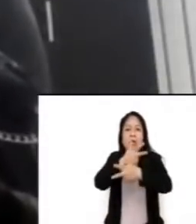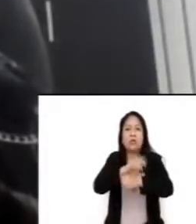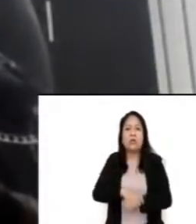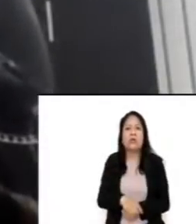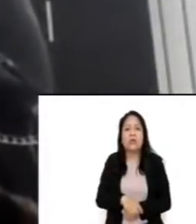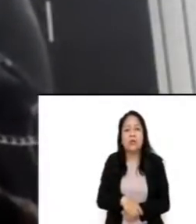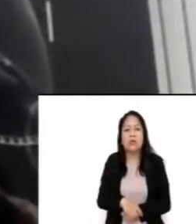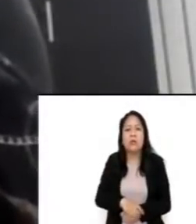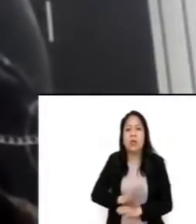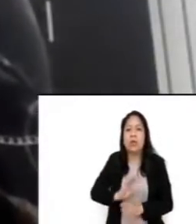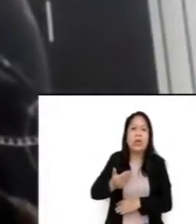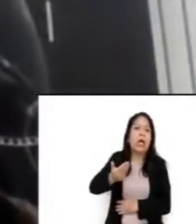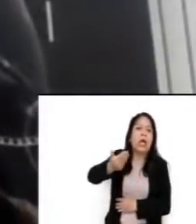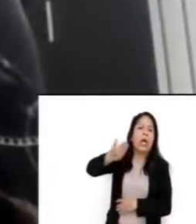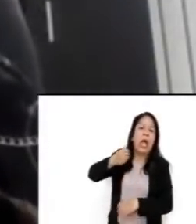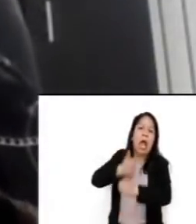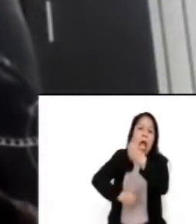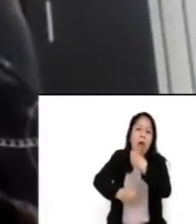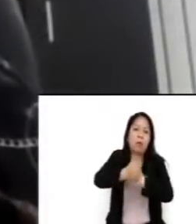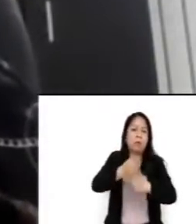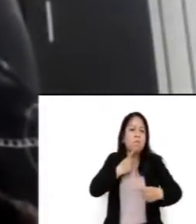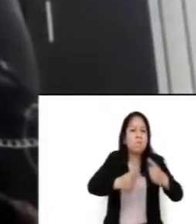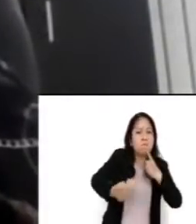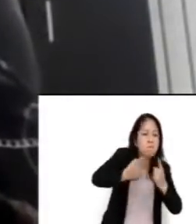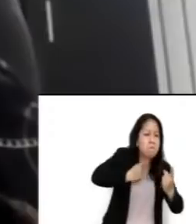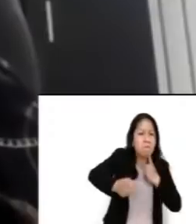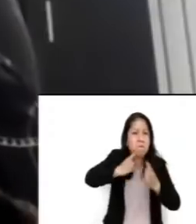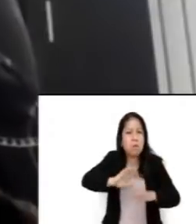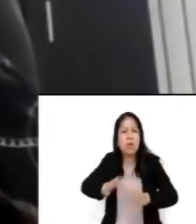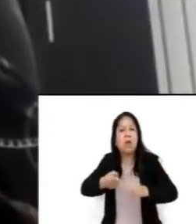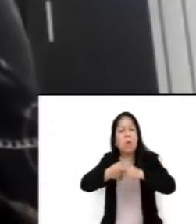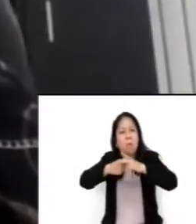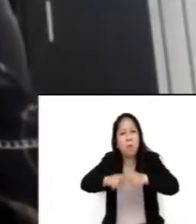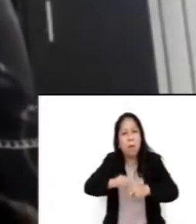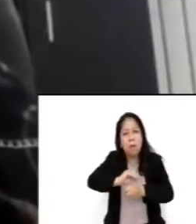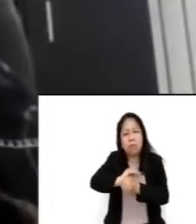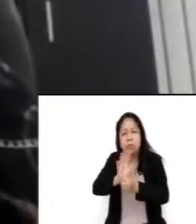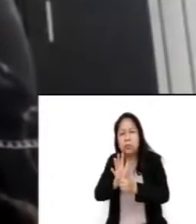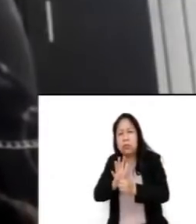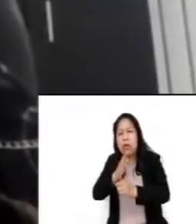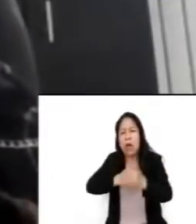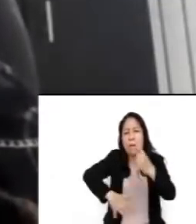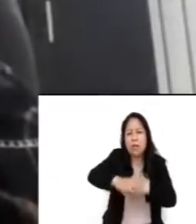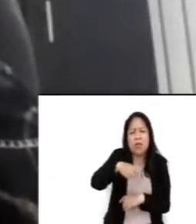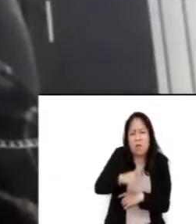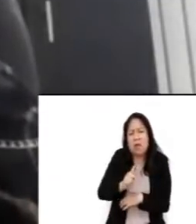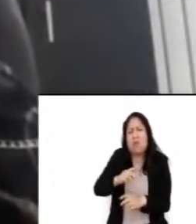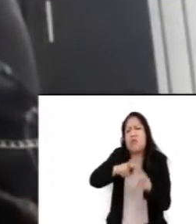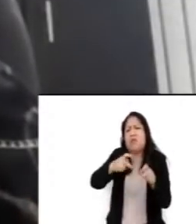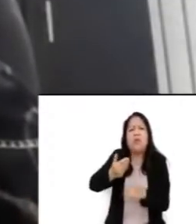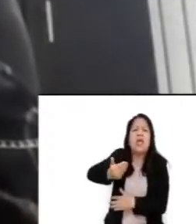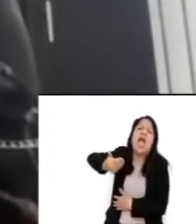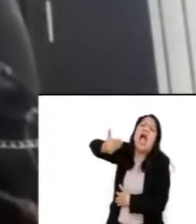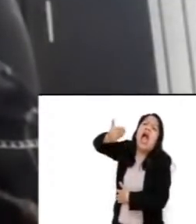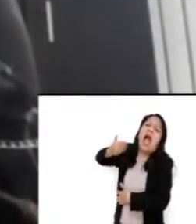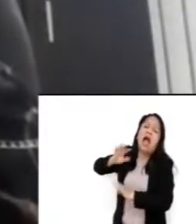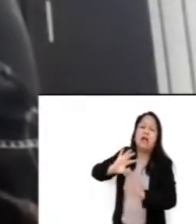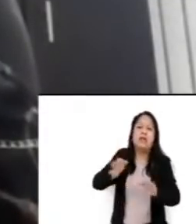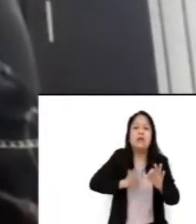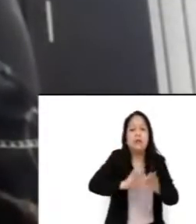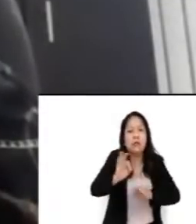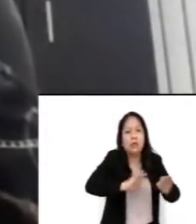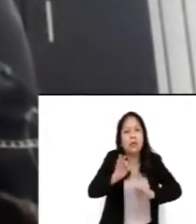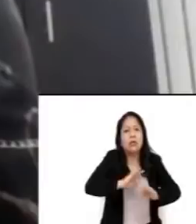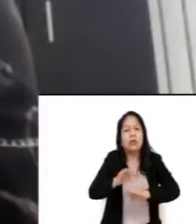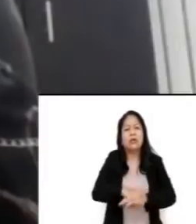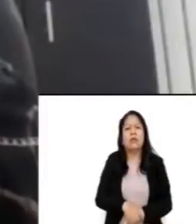había discutido desde el año pasado, justo en la coyuntura de la pandemia, pero pues sí es un tema que ya viene atrás, ¿no? Incluso ya en la ley federal se